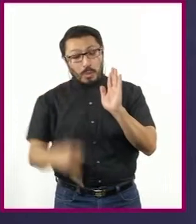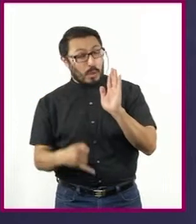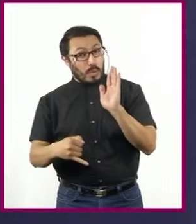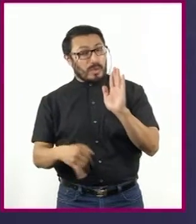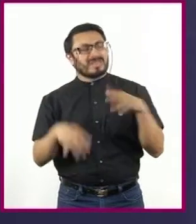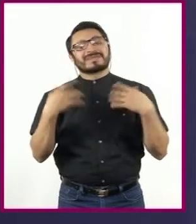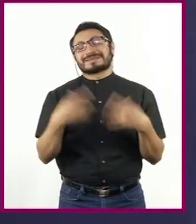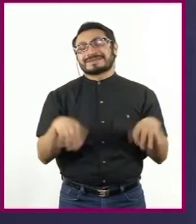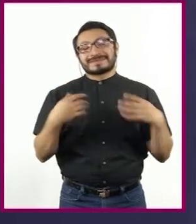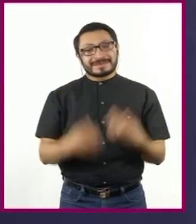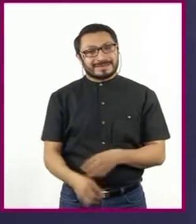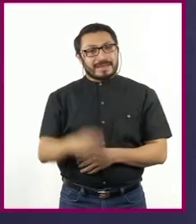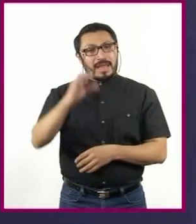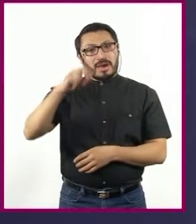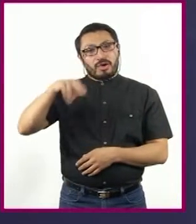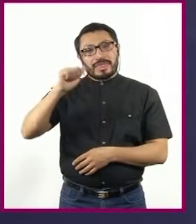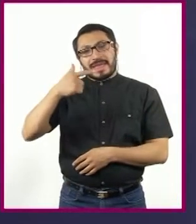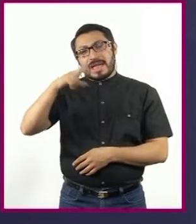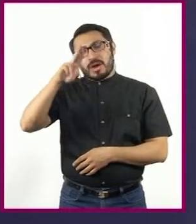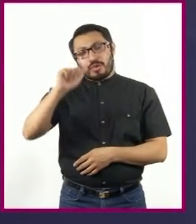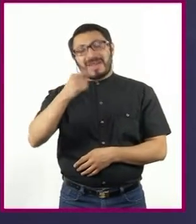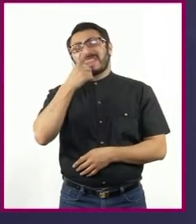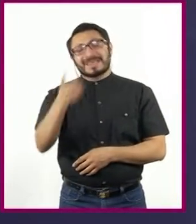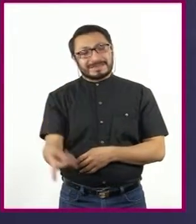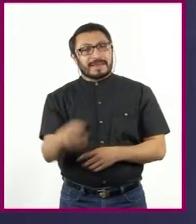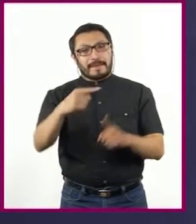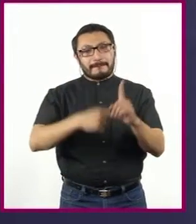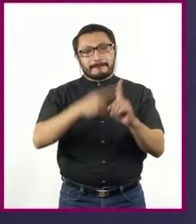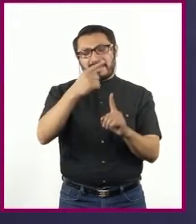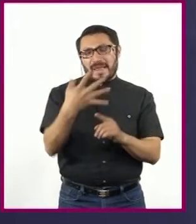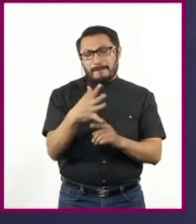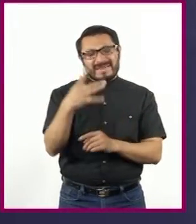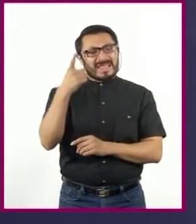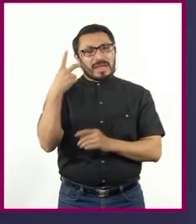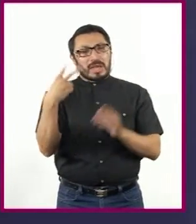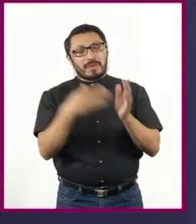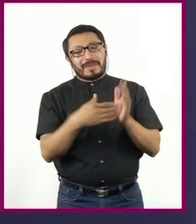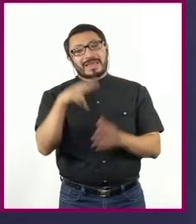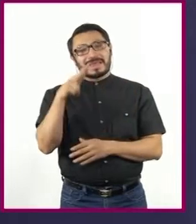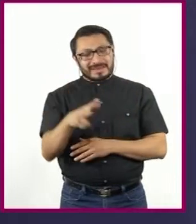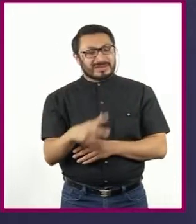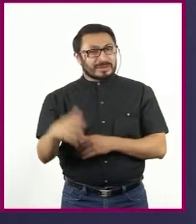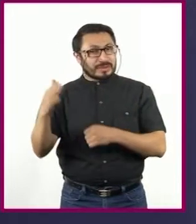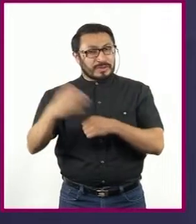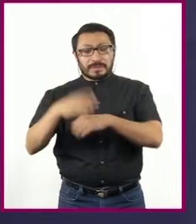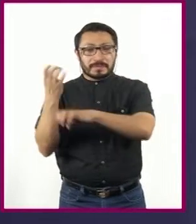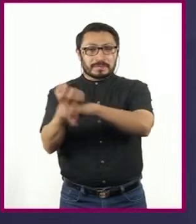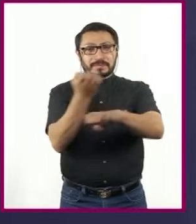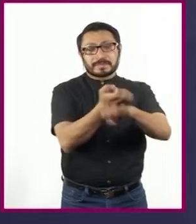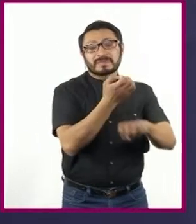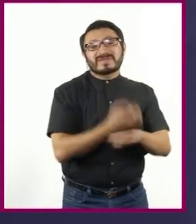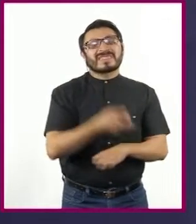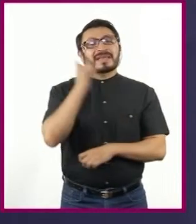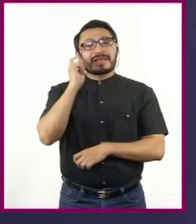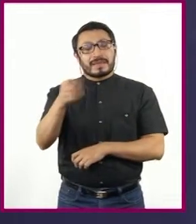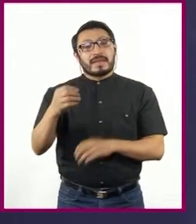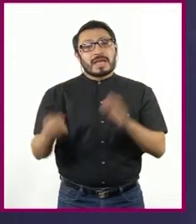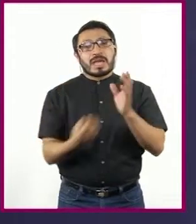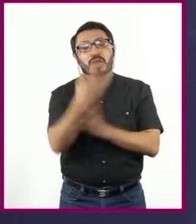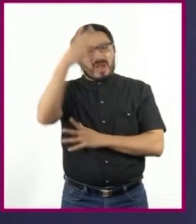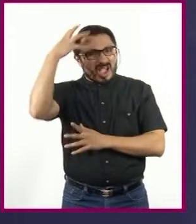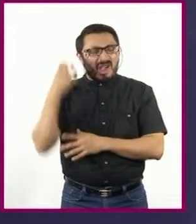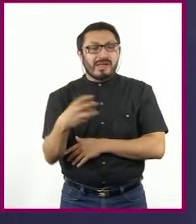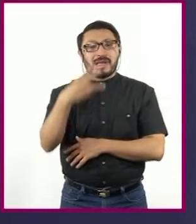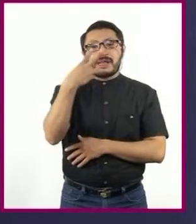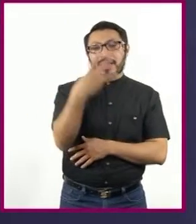la Conagua, la temperatura mínima promedio en 2018 en los siguientes estados fue de Nuevo León,